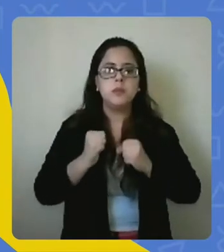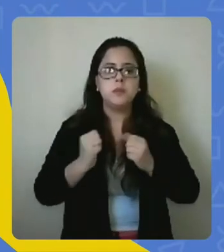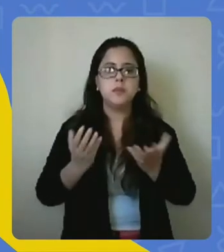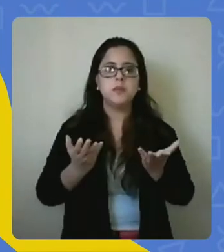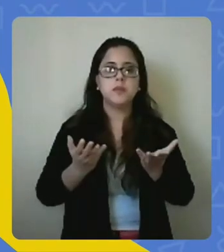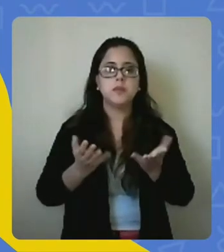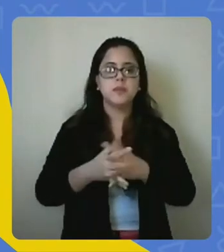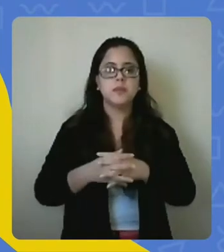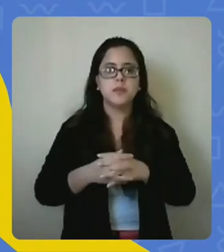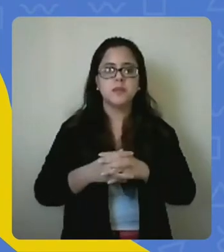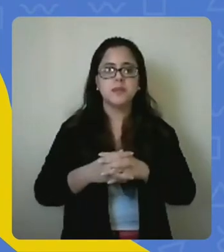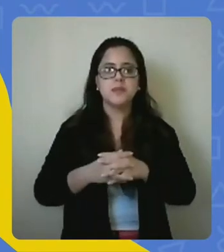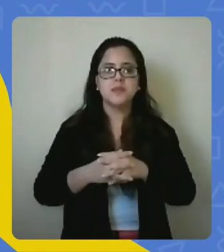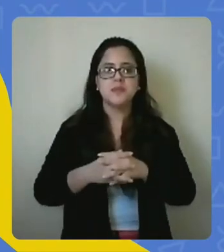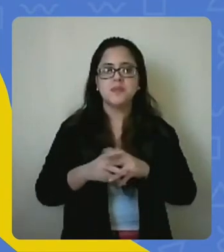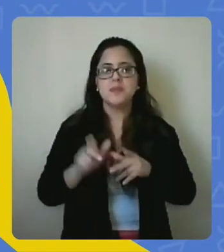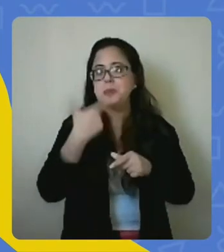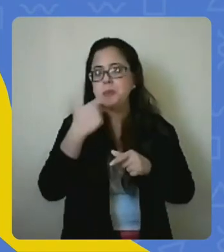Perfecto.